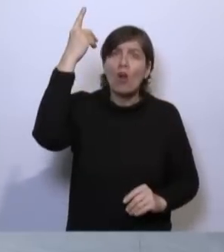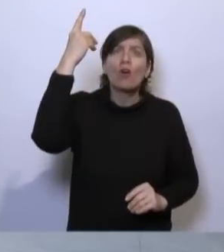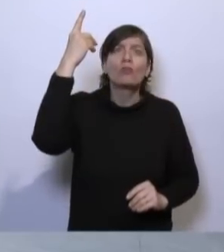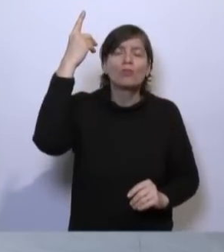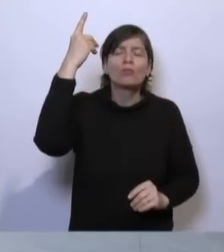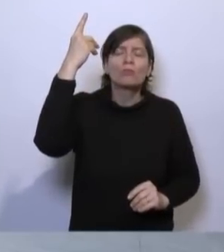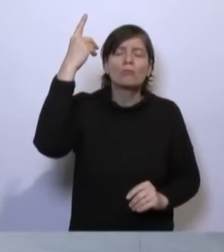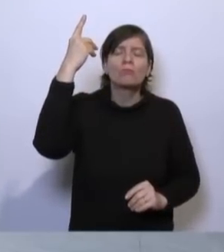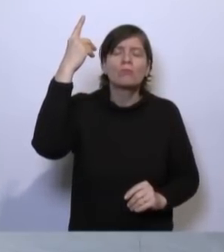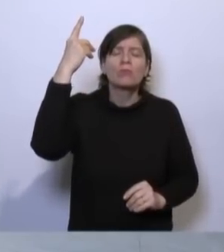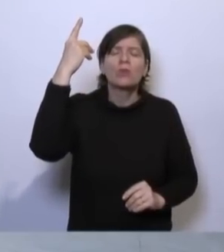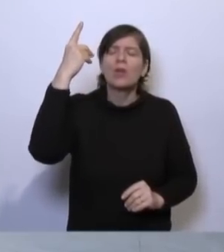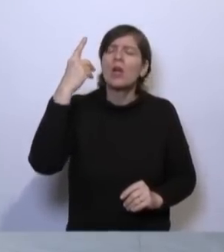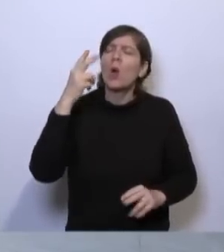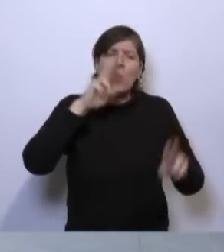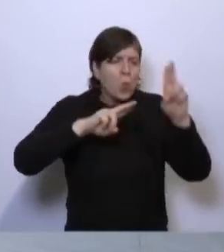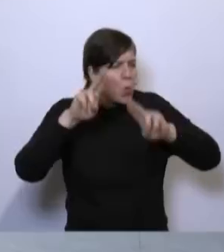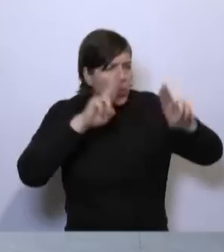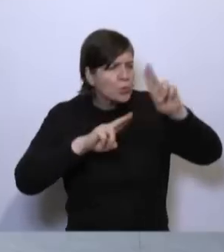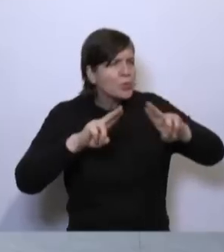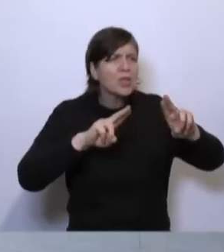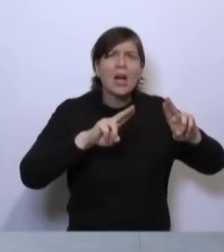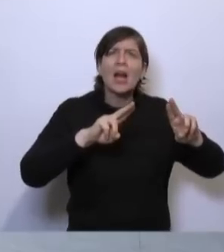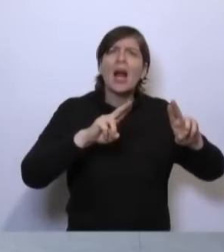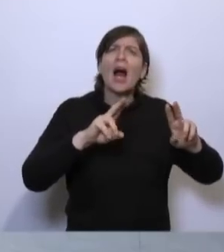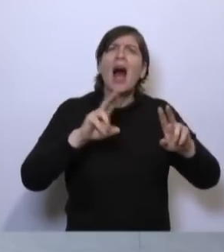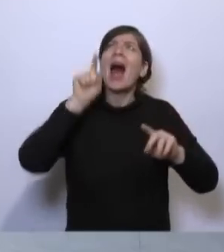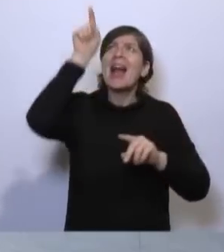preceptos lo busca de todo